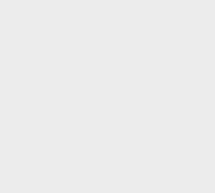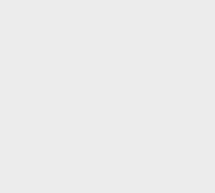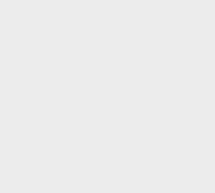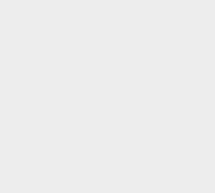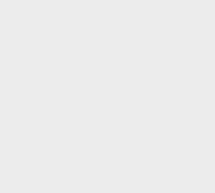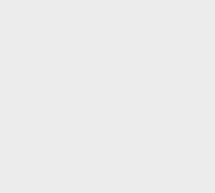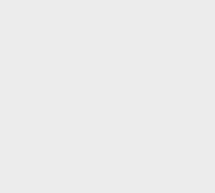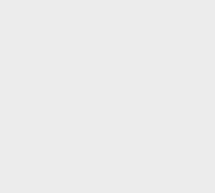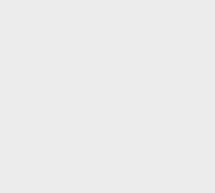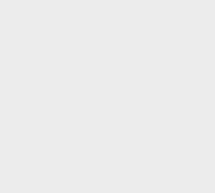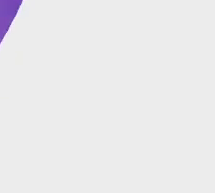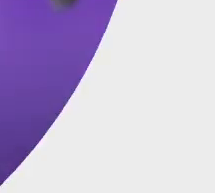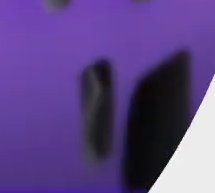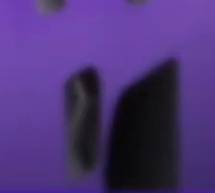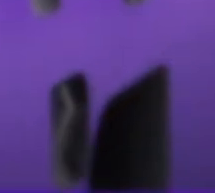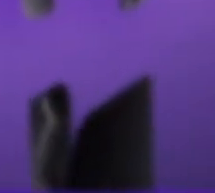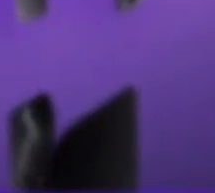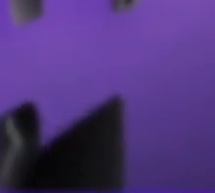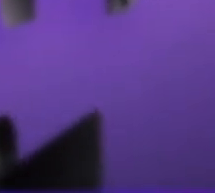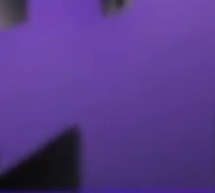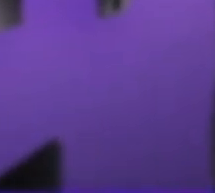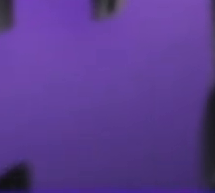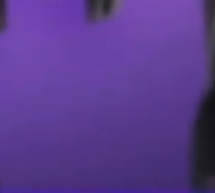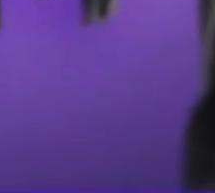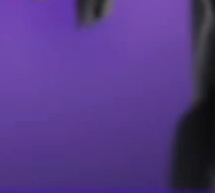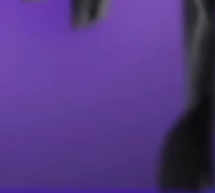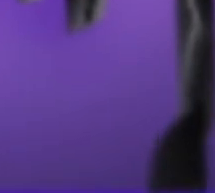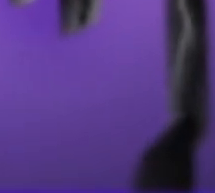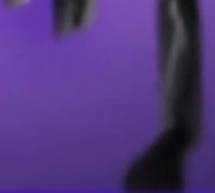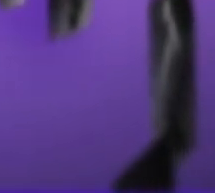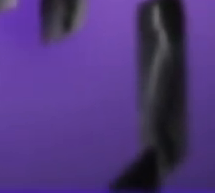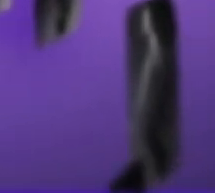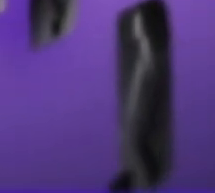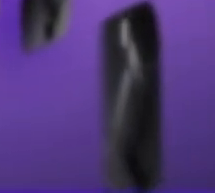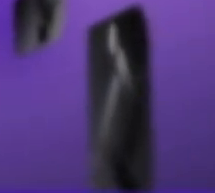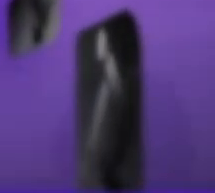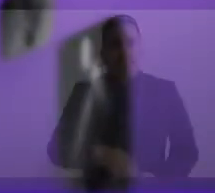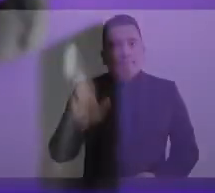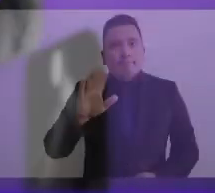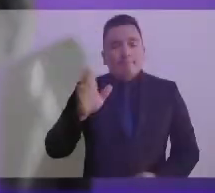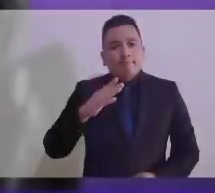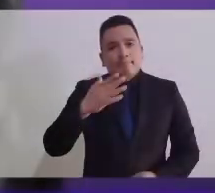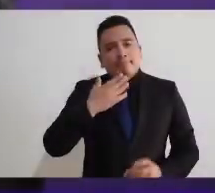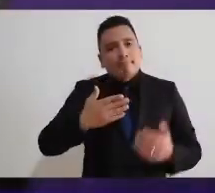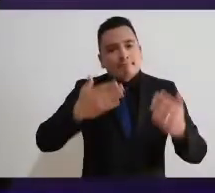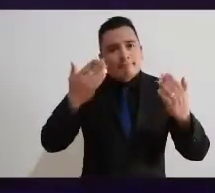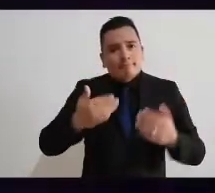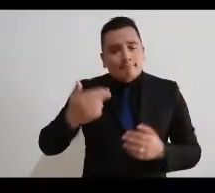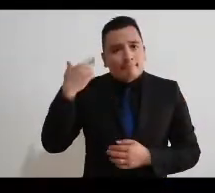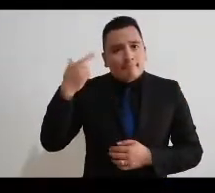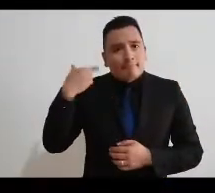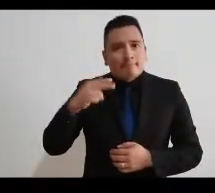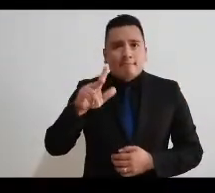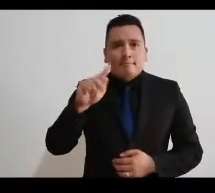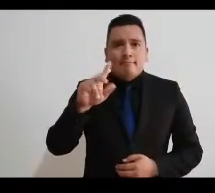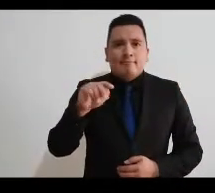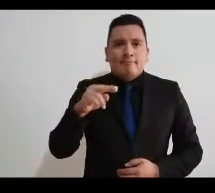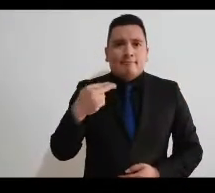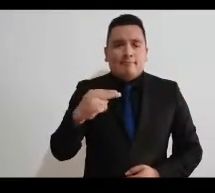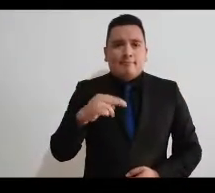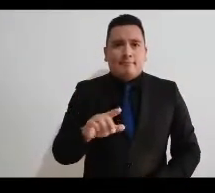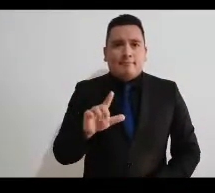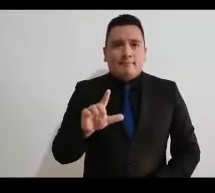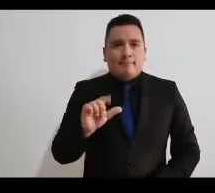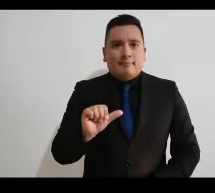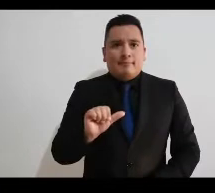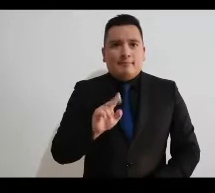Los temas democrático-electorales al alcance de la ciudadanía. Hola, ¿qué tal? Bienvenidos a su programa La Urna,